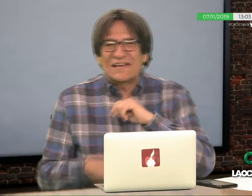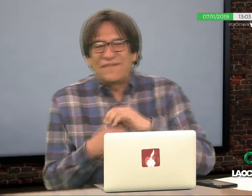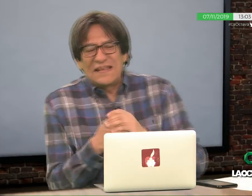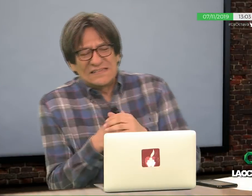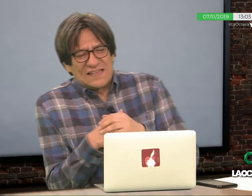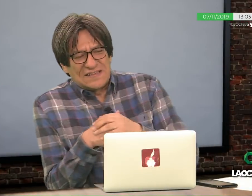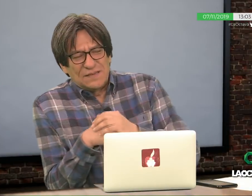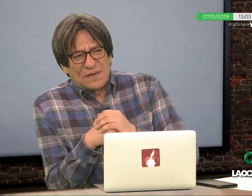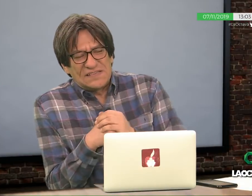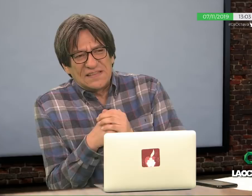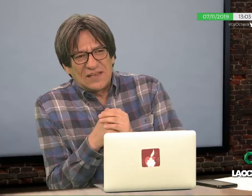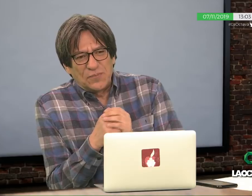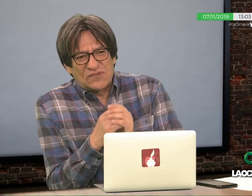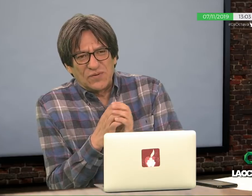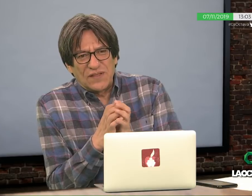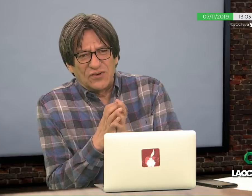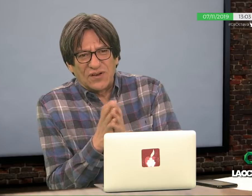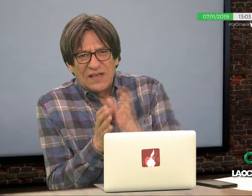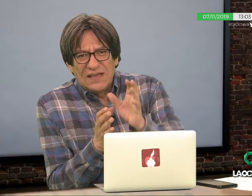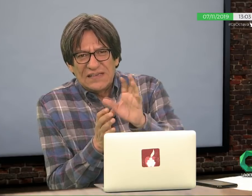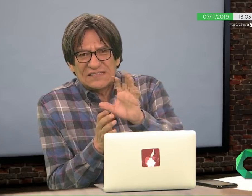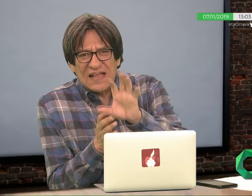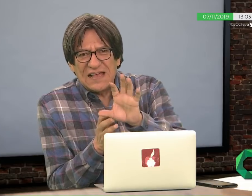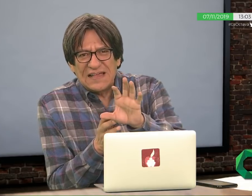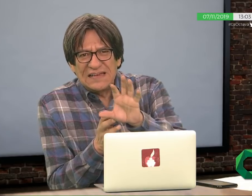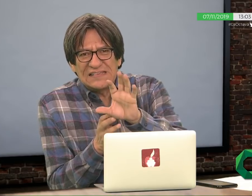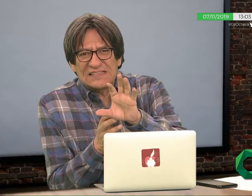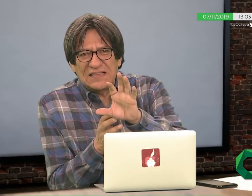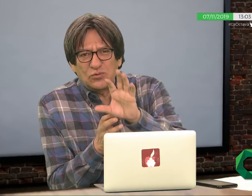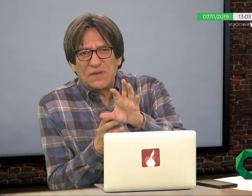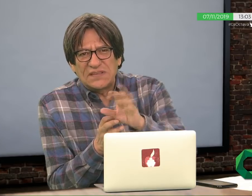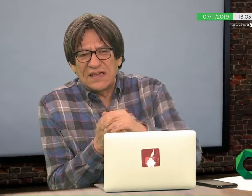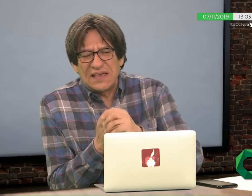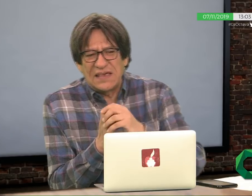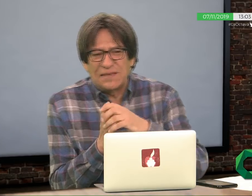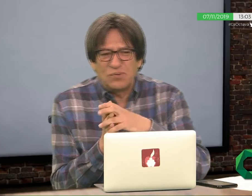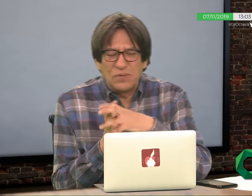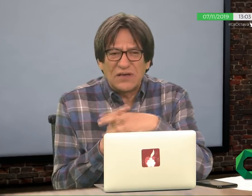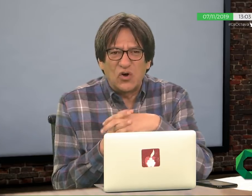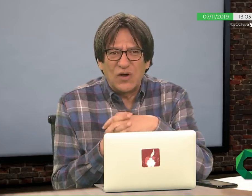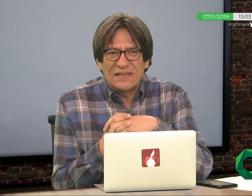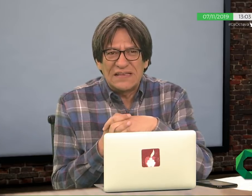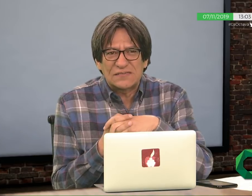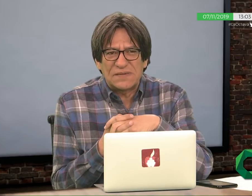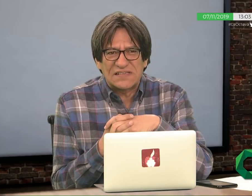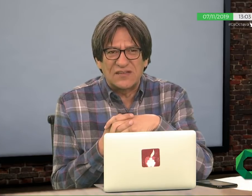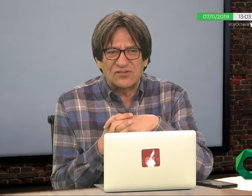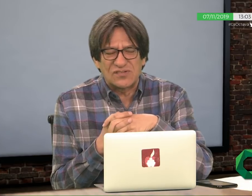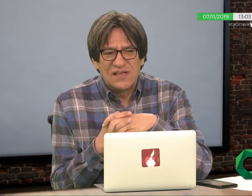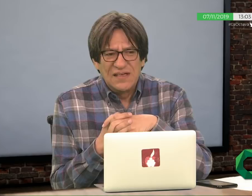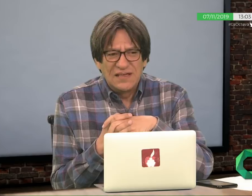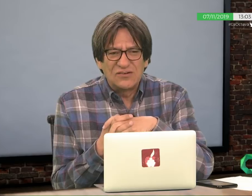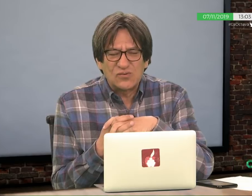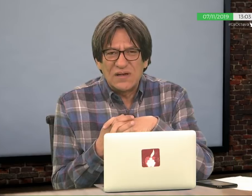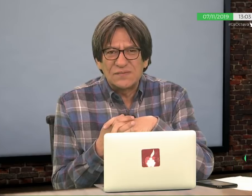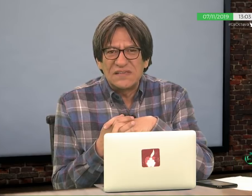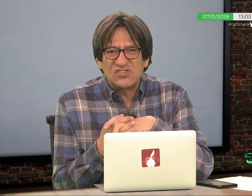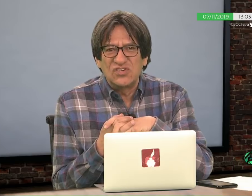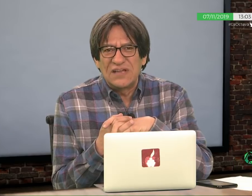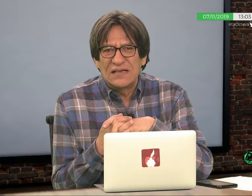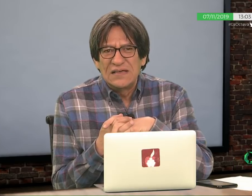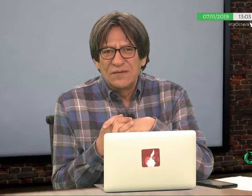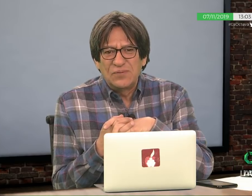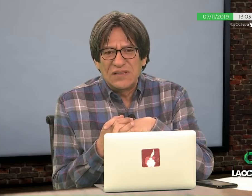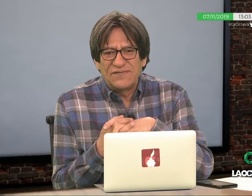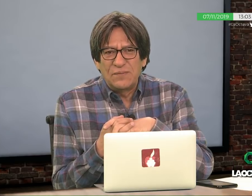la referencia del presidente de lópez obrador está en este tuit que publicó en días pasados en los cuales